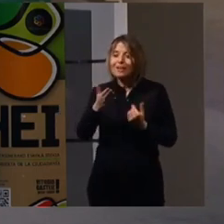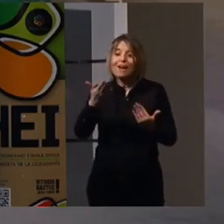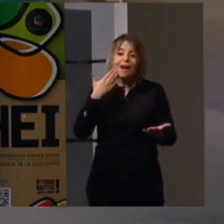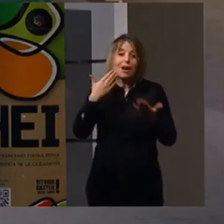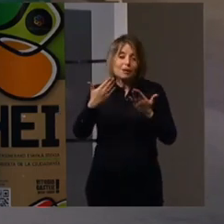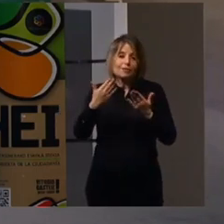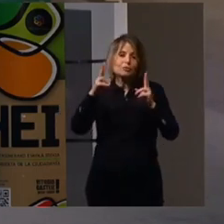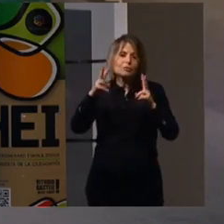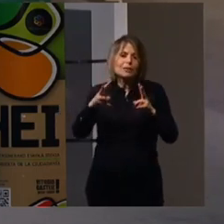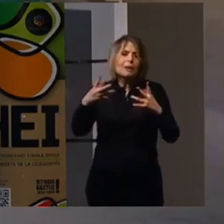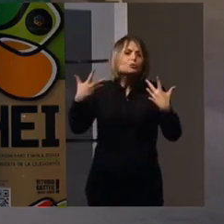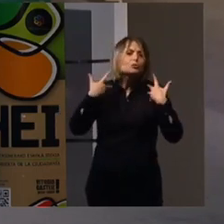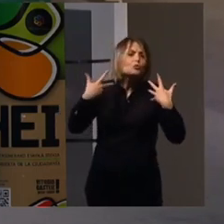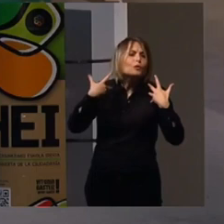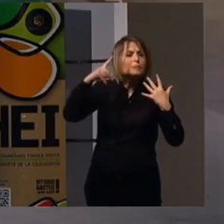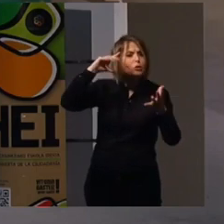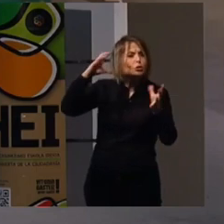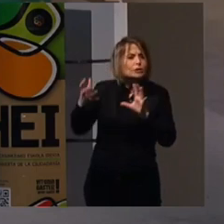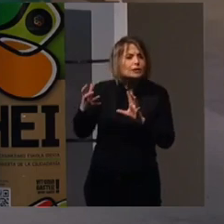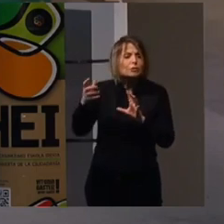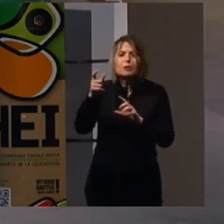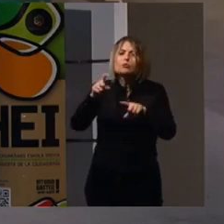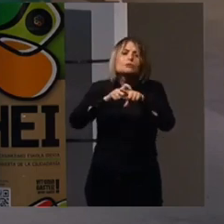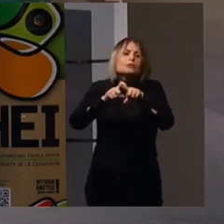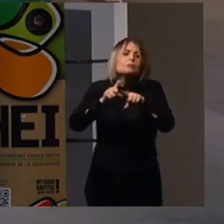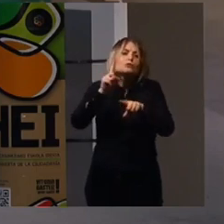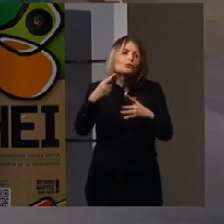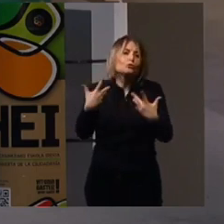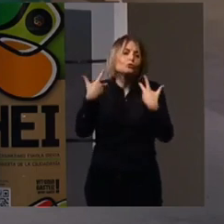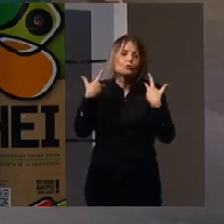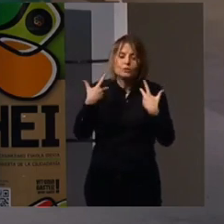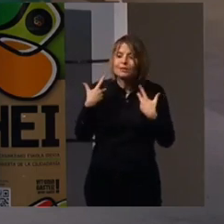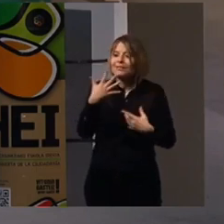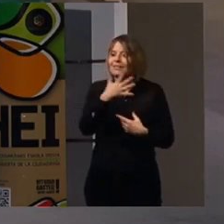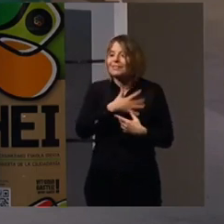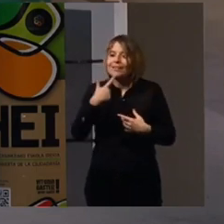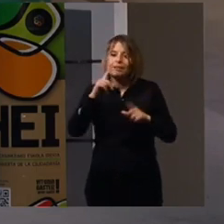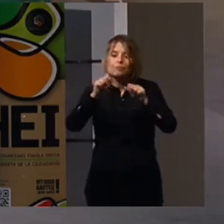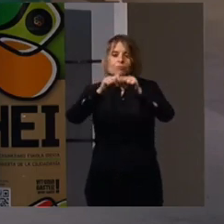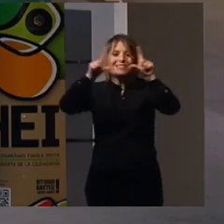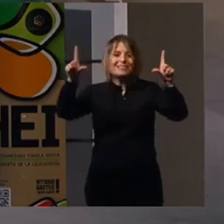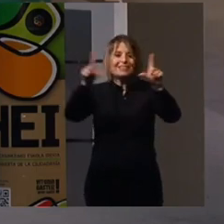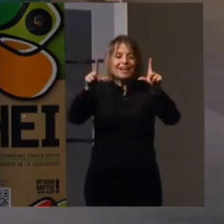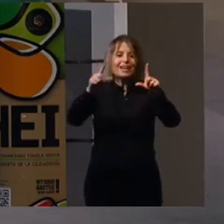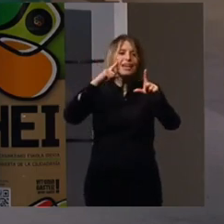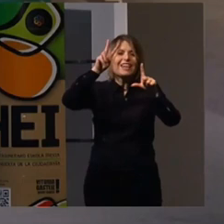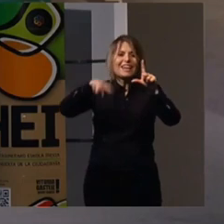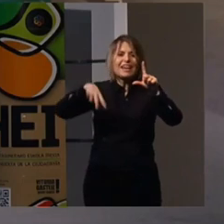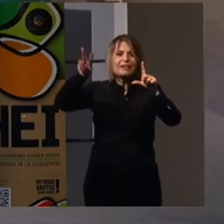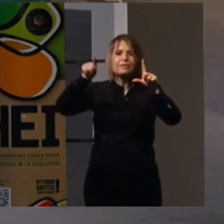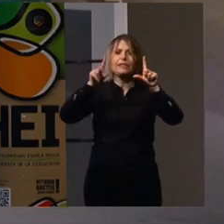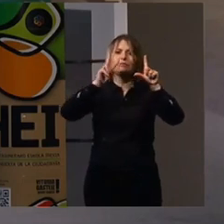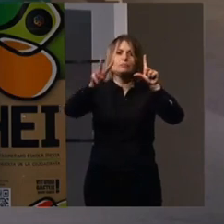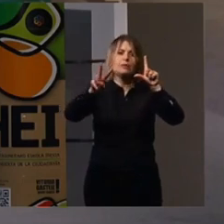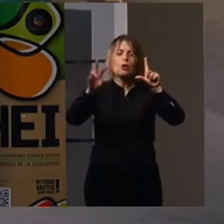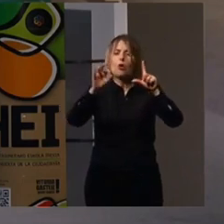mucho de sufrimiento psíquico, pero de un tipo muy particular de sufrimiento psíquico. Es decir, tú enciendes la tele o pones Netflix o escuchas,